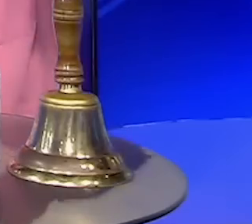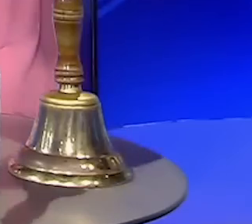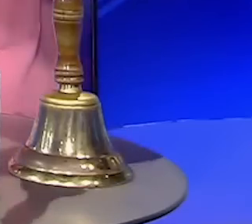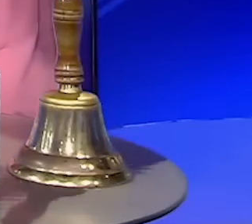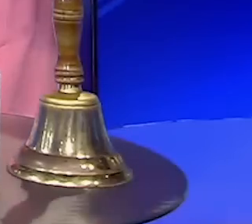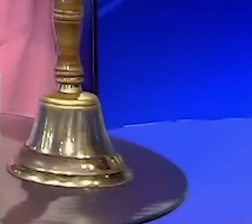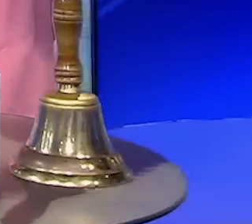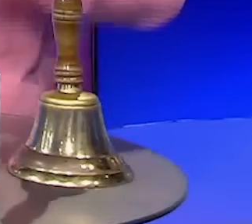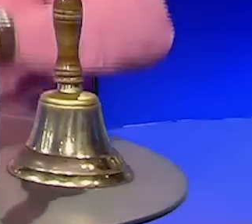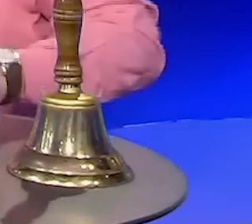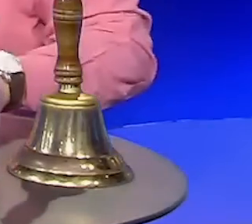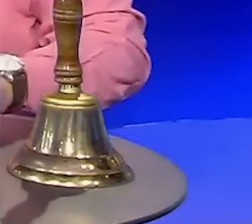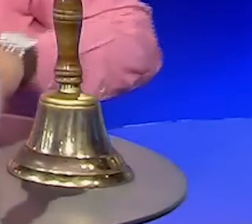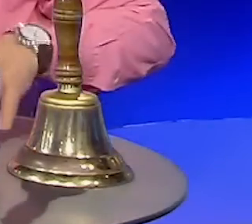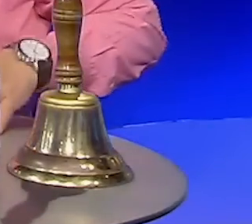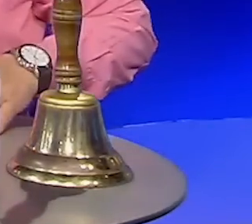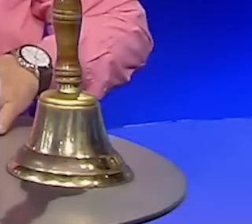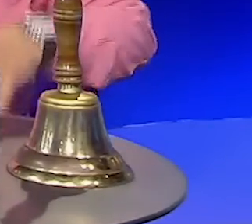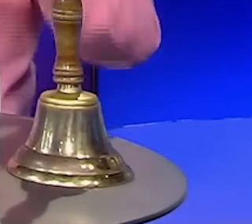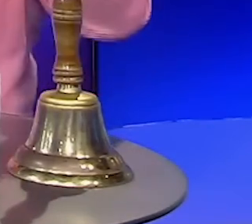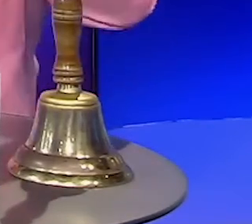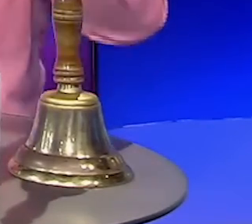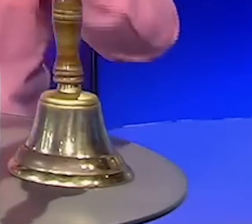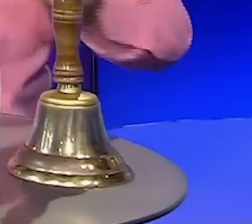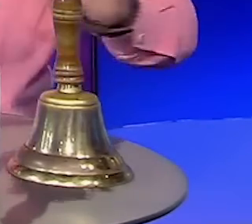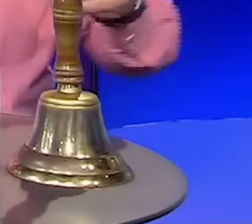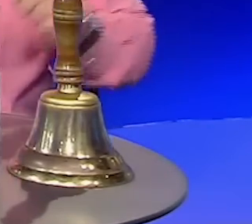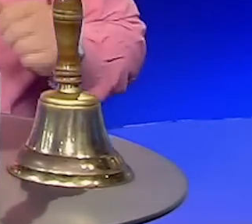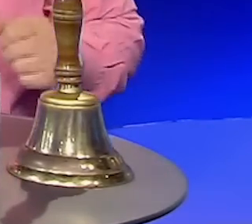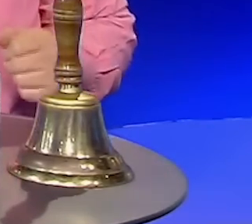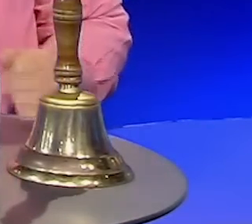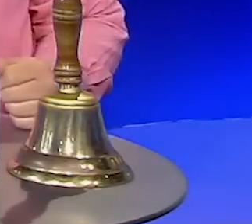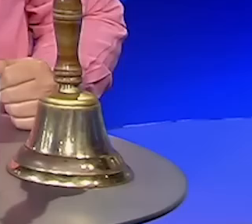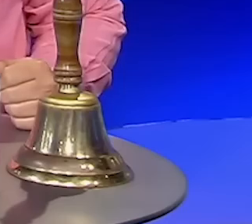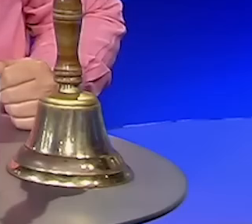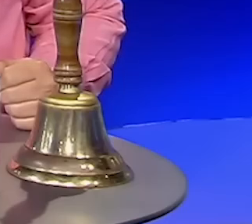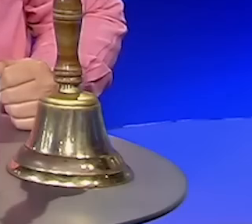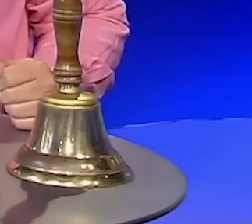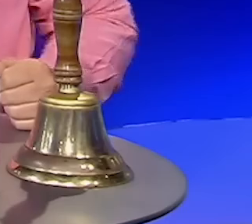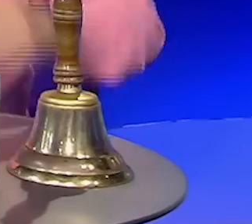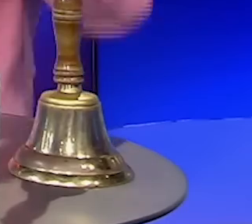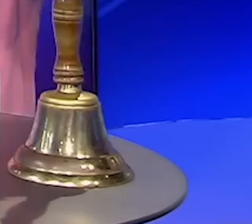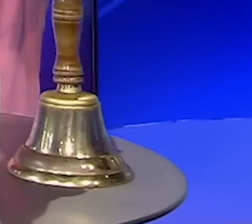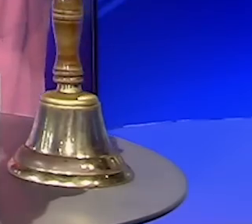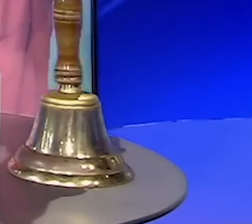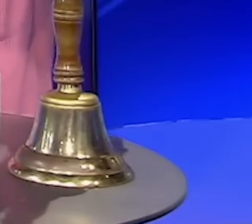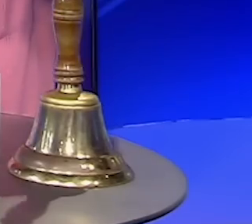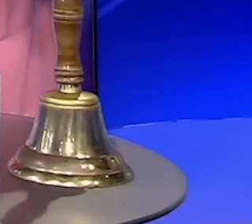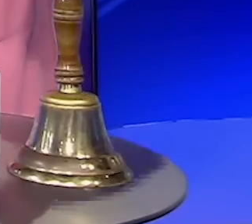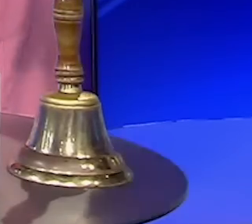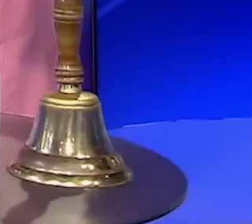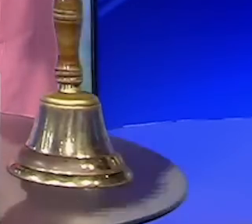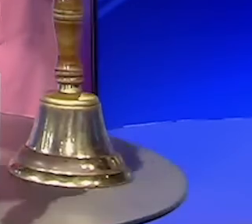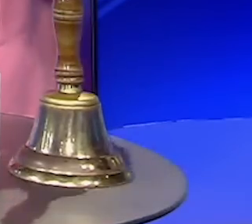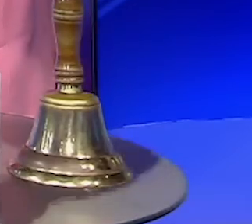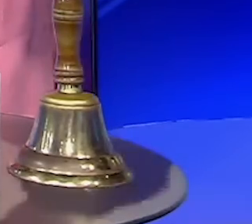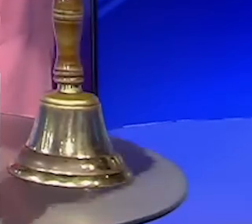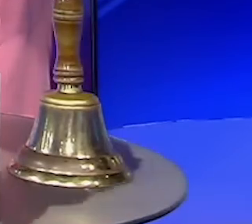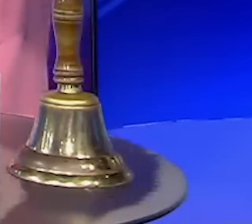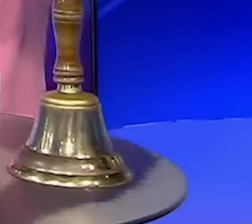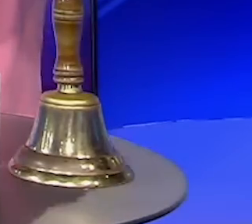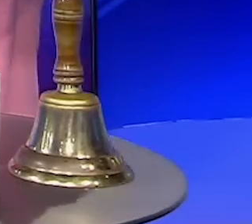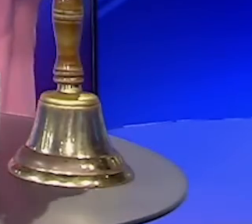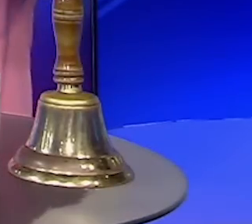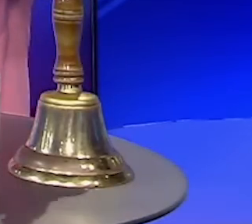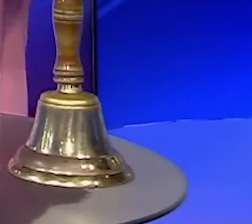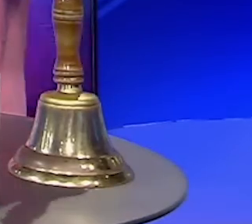reunían, veían esas pinturas y hacían lo que ya nosotros sabemos, conocemos. Si tú ves pornografía o yo veo pornografía, a